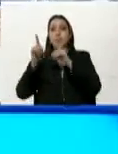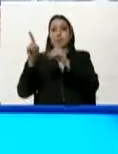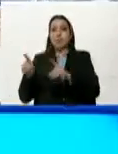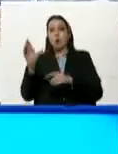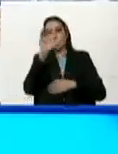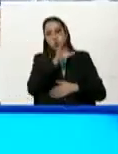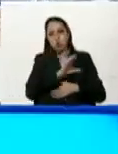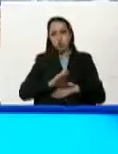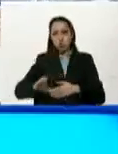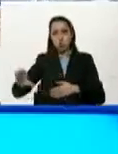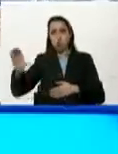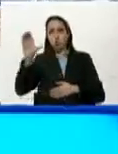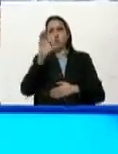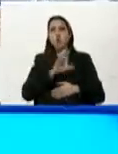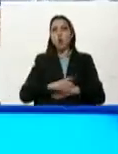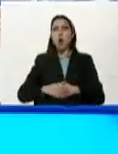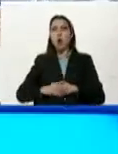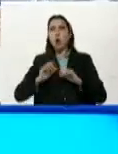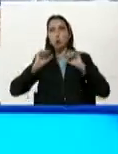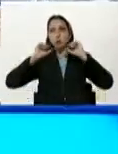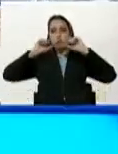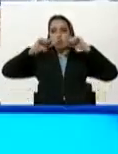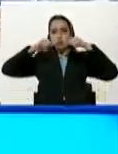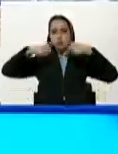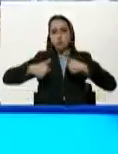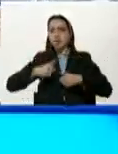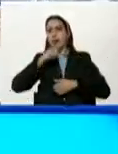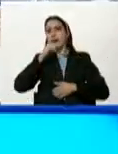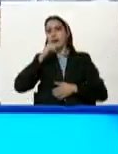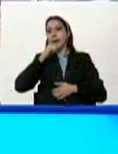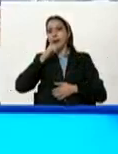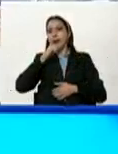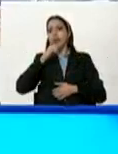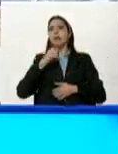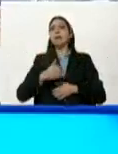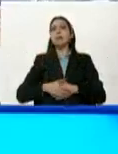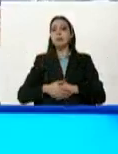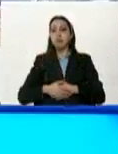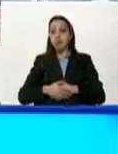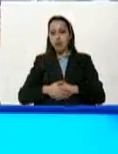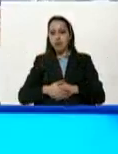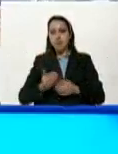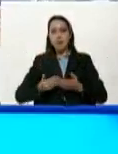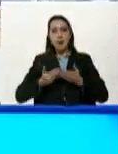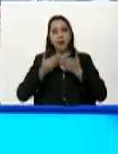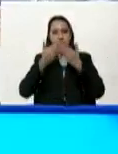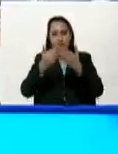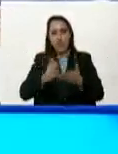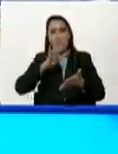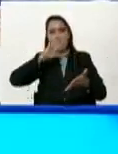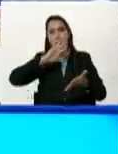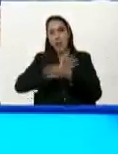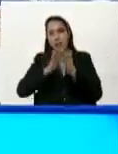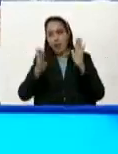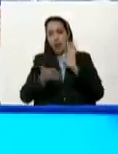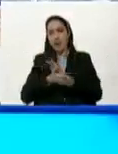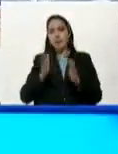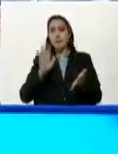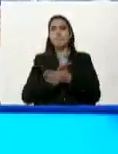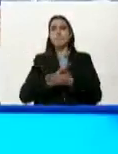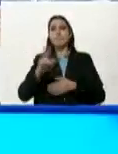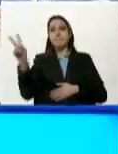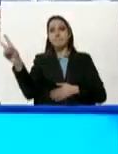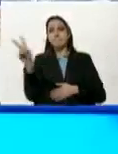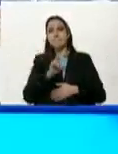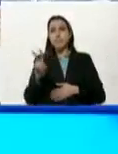invierno del maíz maíz para que el maíz para la arepa venezolana maíz